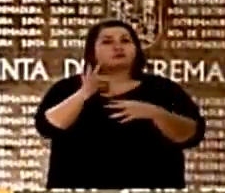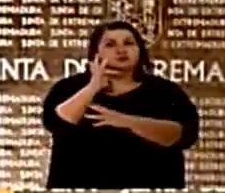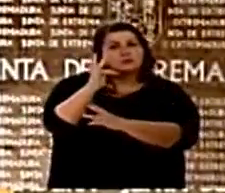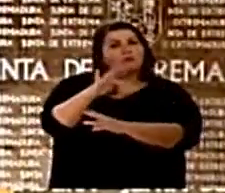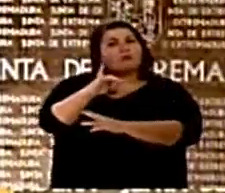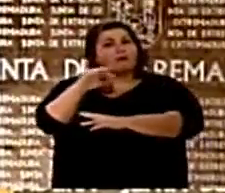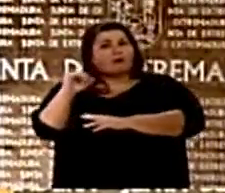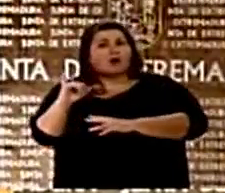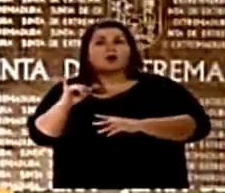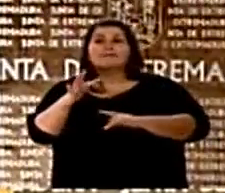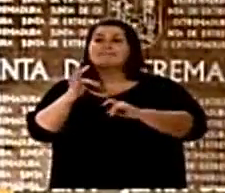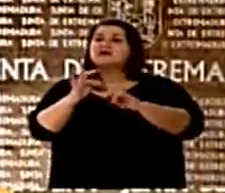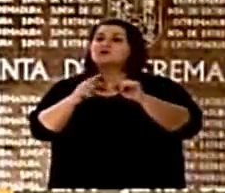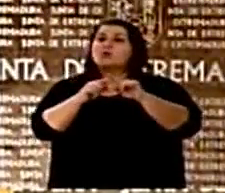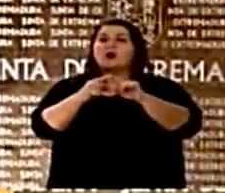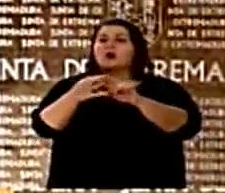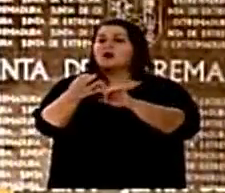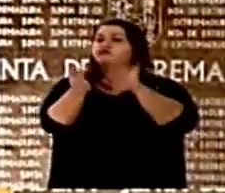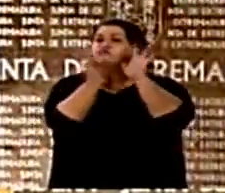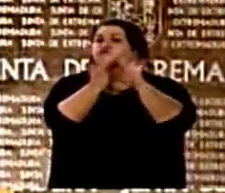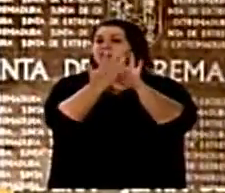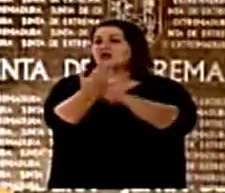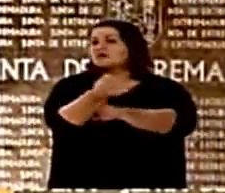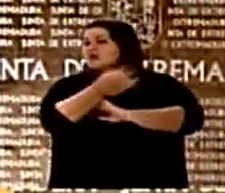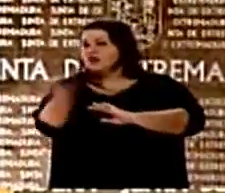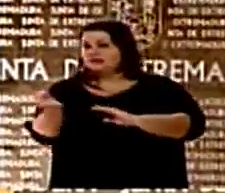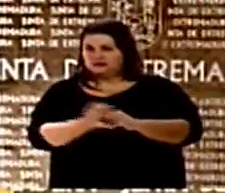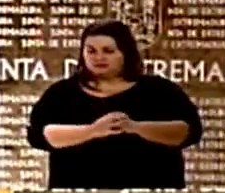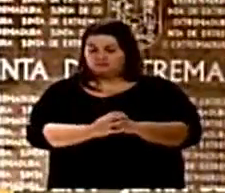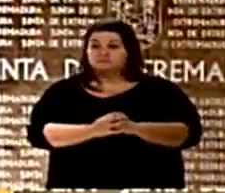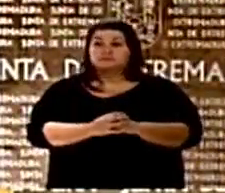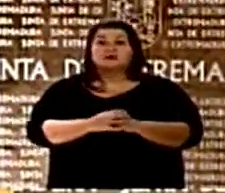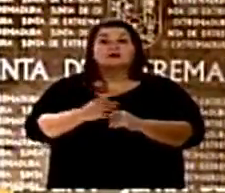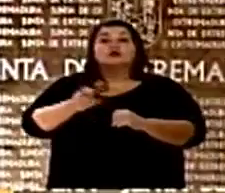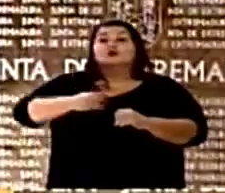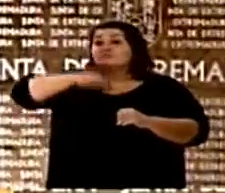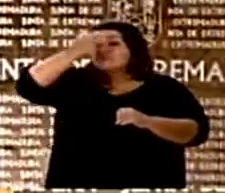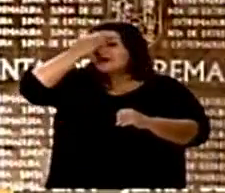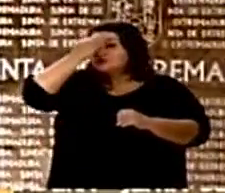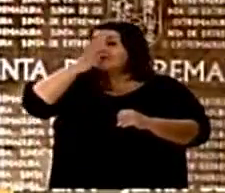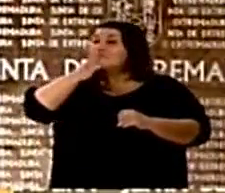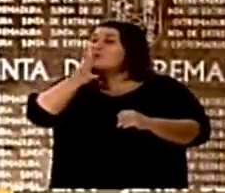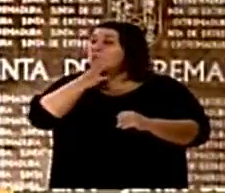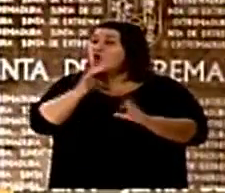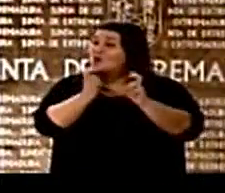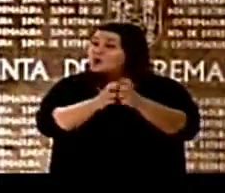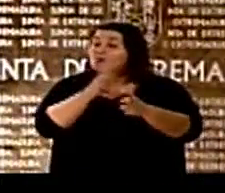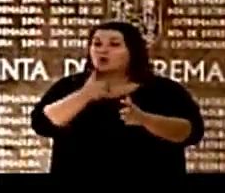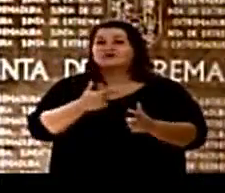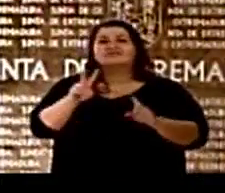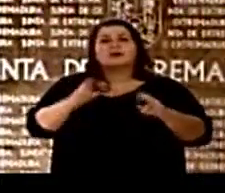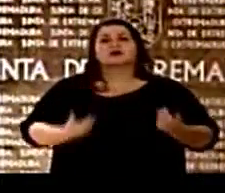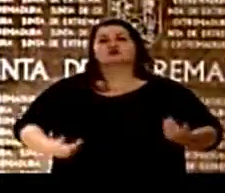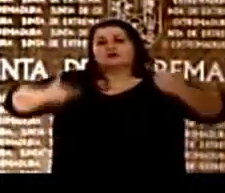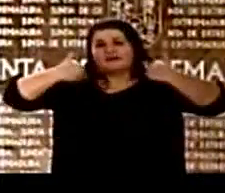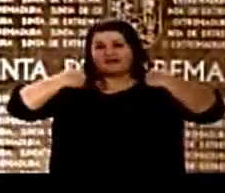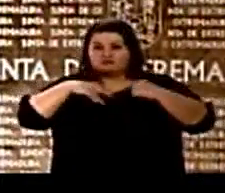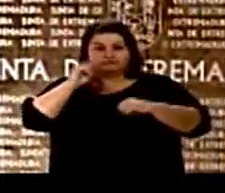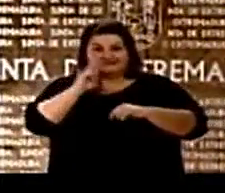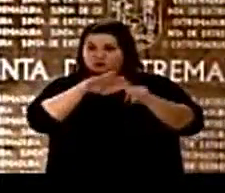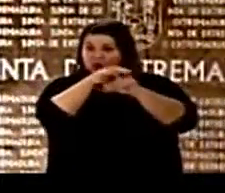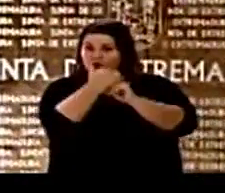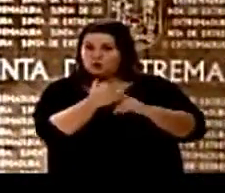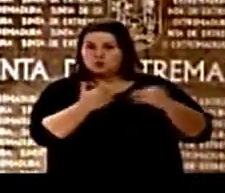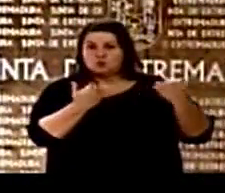pero con un tono excelente, que está fundamentado, entiendo, en la responsabilidad frente a la